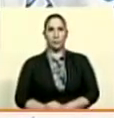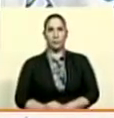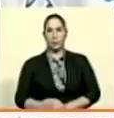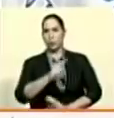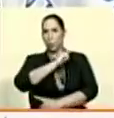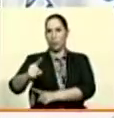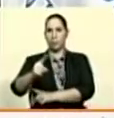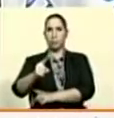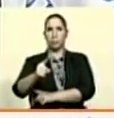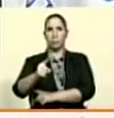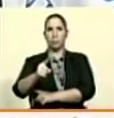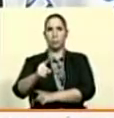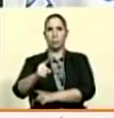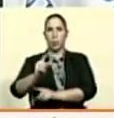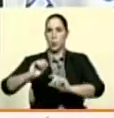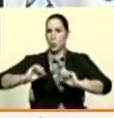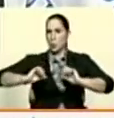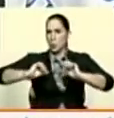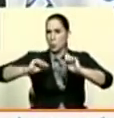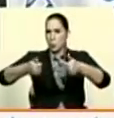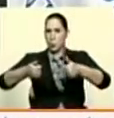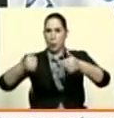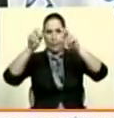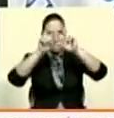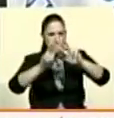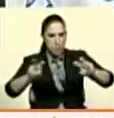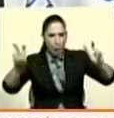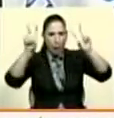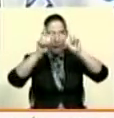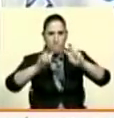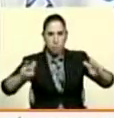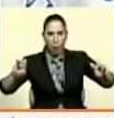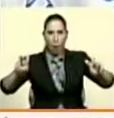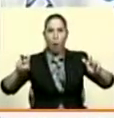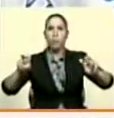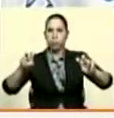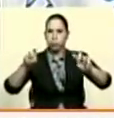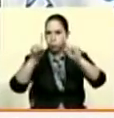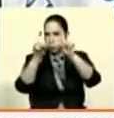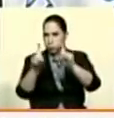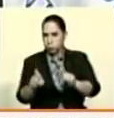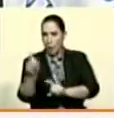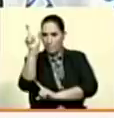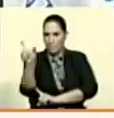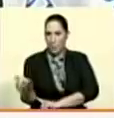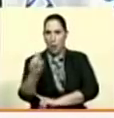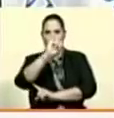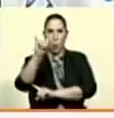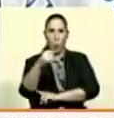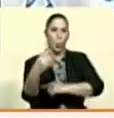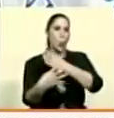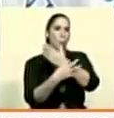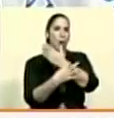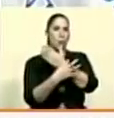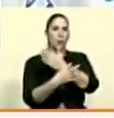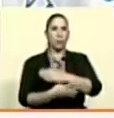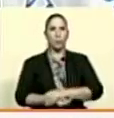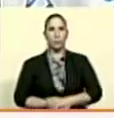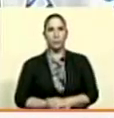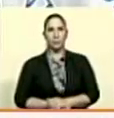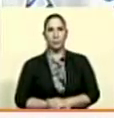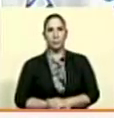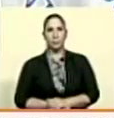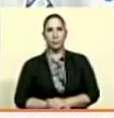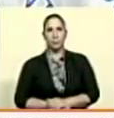ordena el inicio del procedimiento de auditoría patrimonial del ciudadano Juan Gerardo Antonio Guaidón